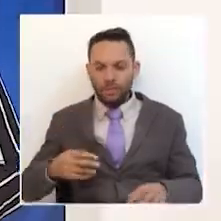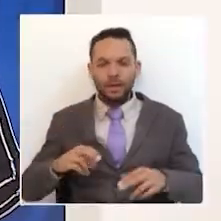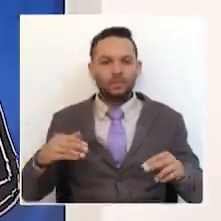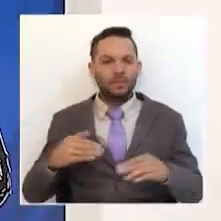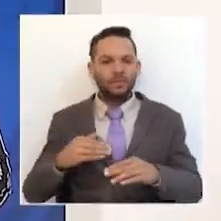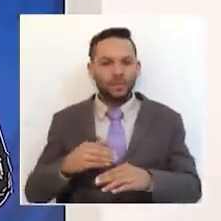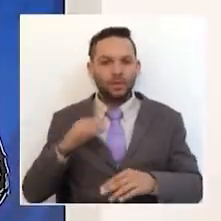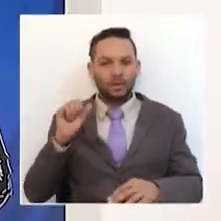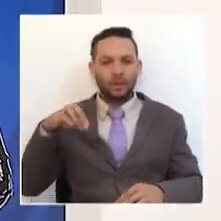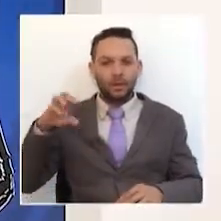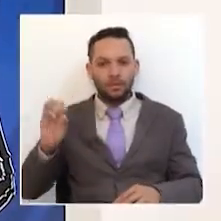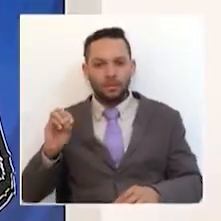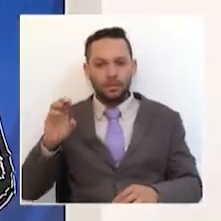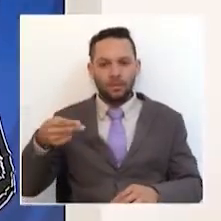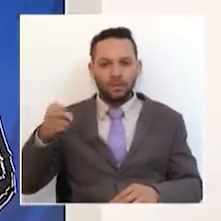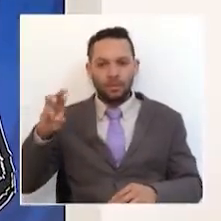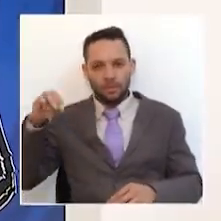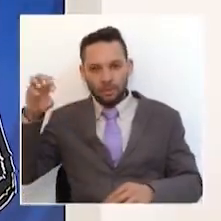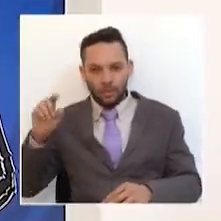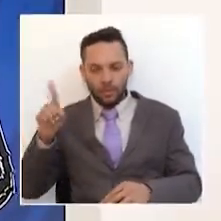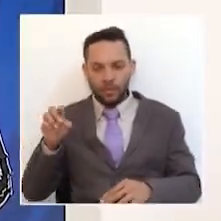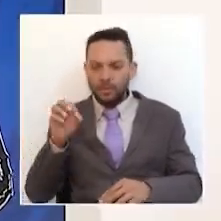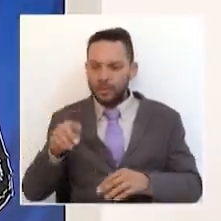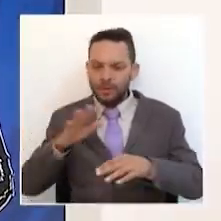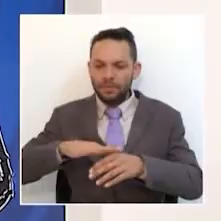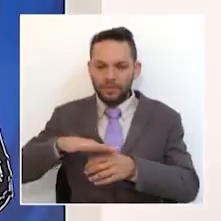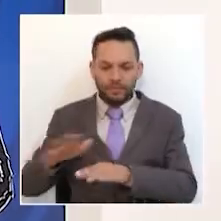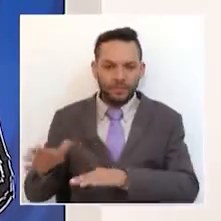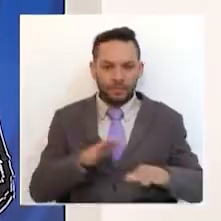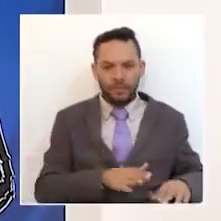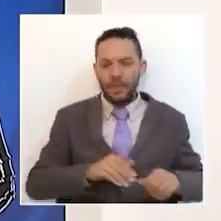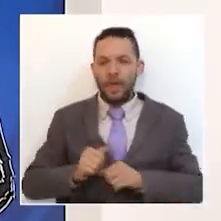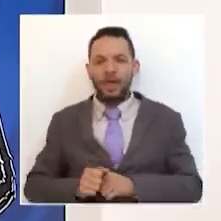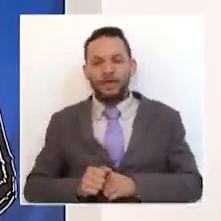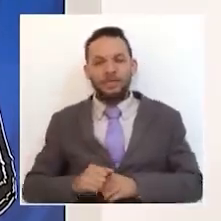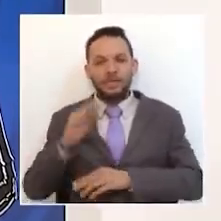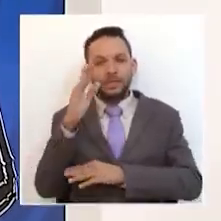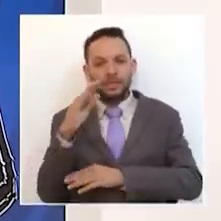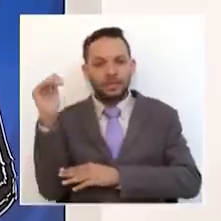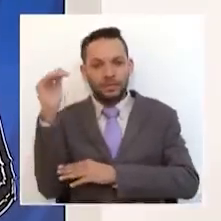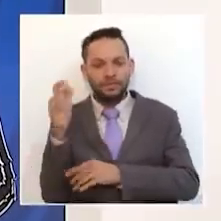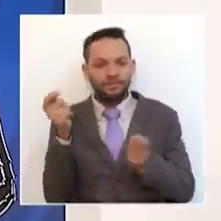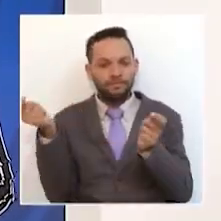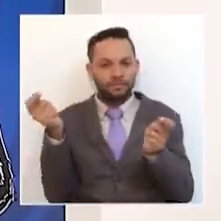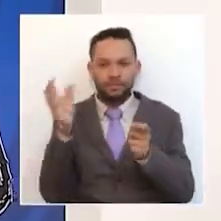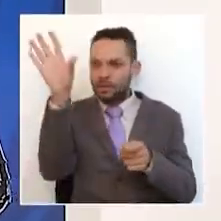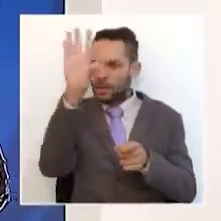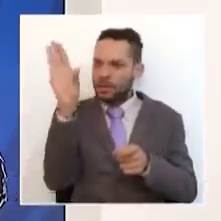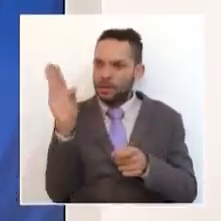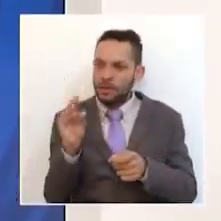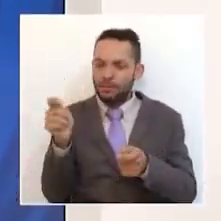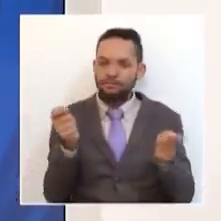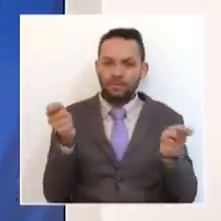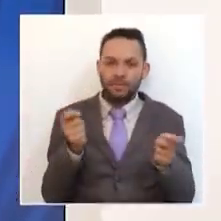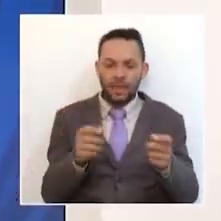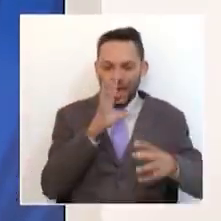El Consejo de Estado negó una acción de tutela que interpuso el Consejo de Salento sobre la decisión del Tribunal Administrativo del Quindío, en la que se invalidó